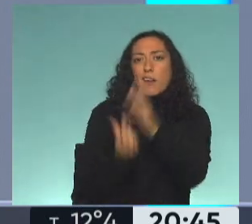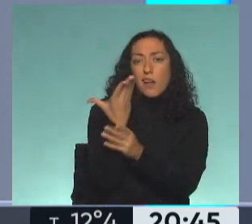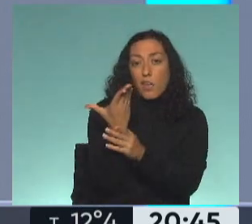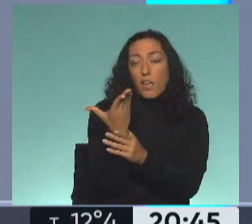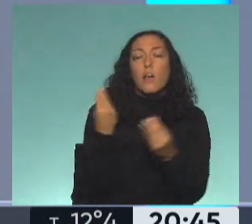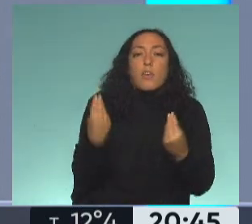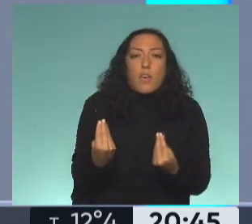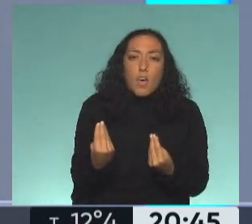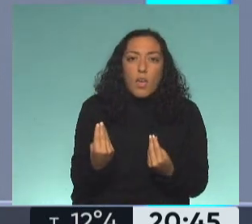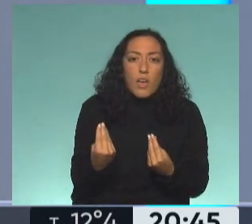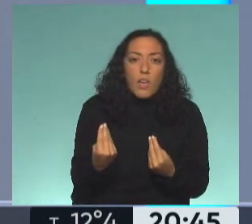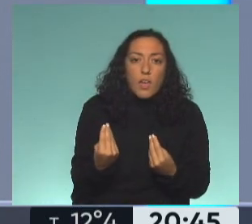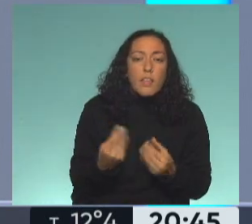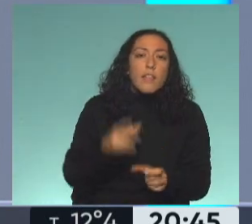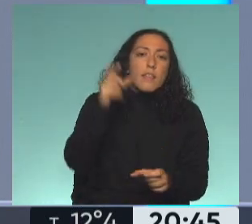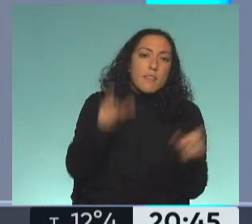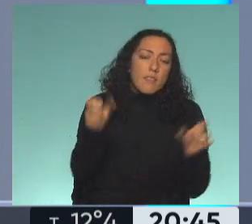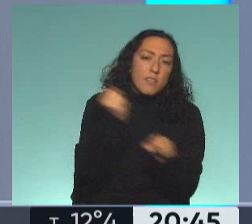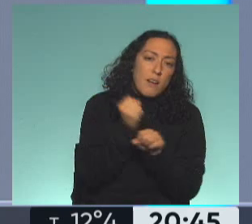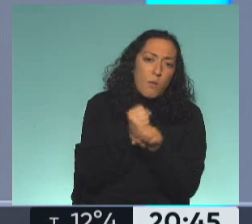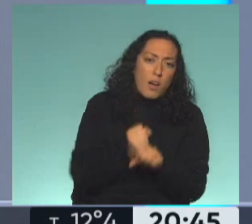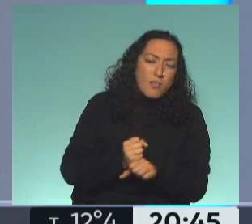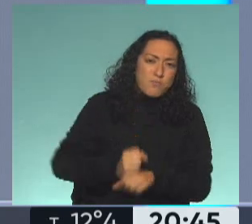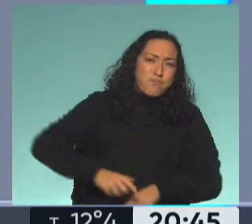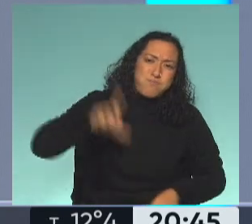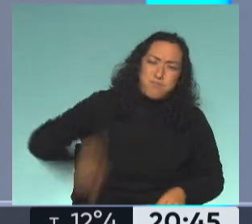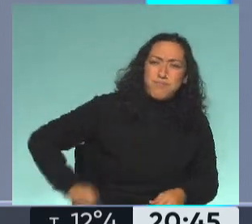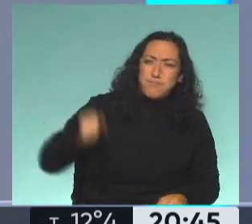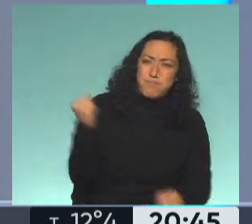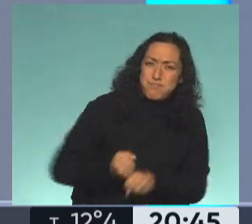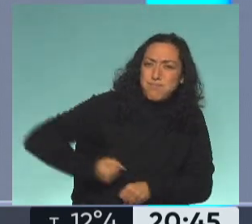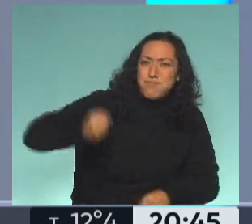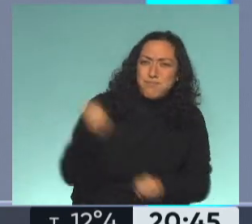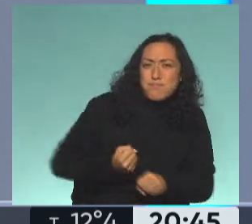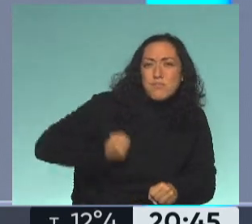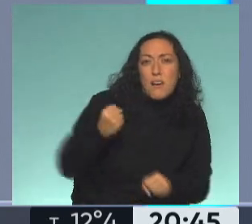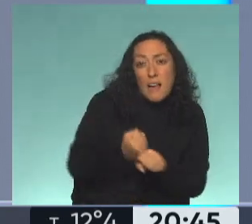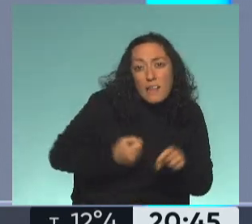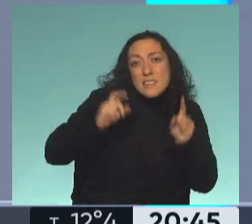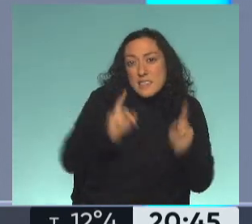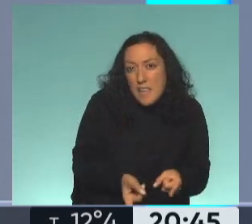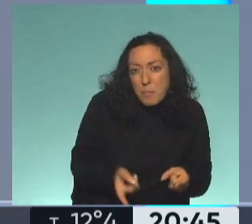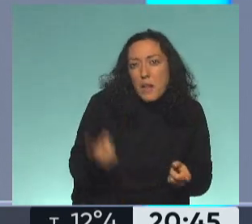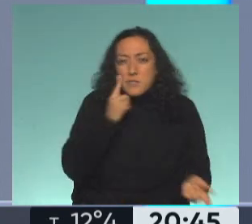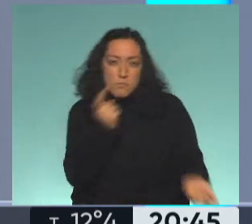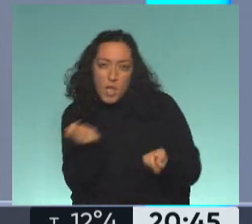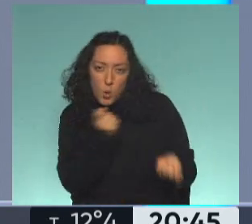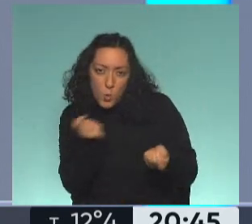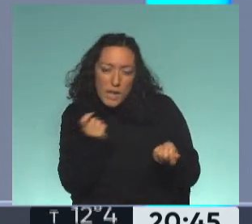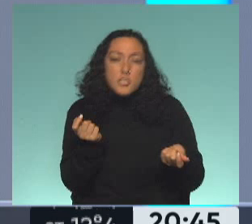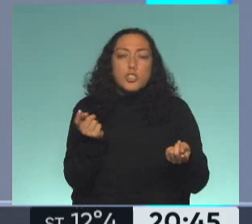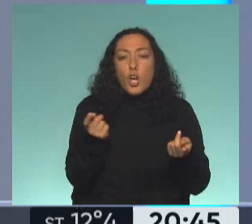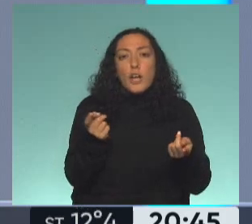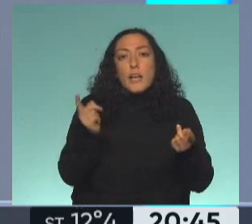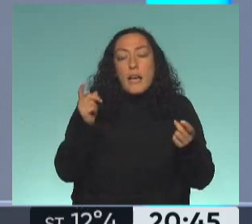donde la explotación se maximiza y además se reproduce por la vía de la especulación y encima